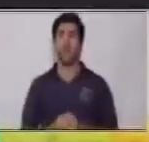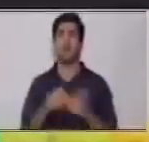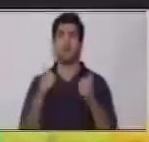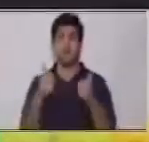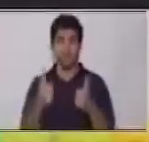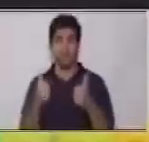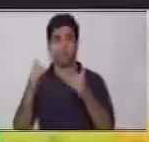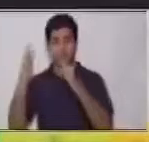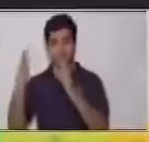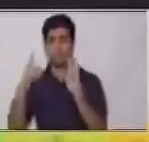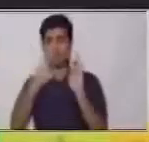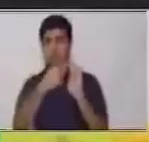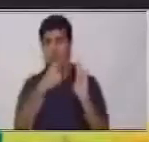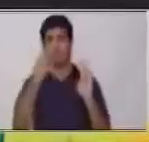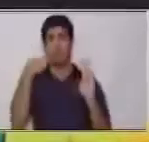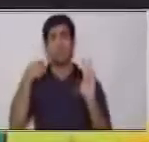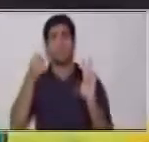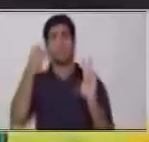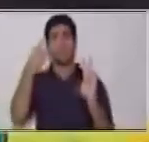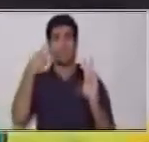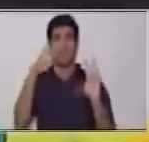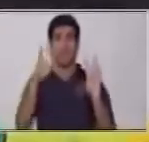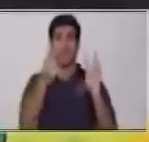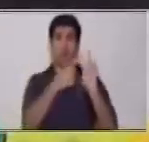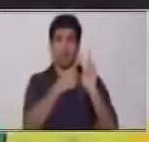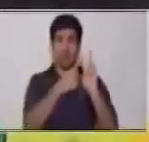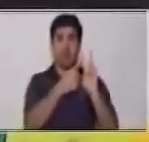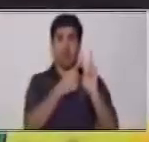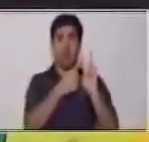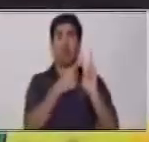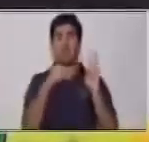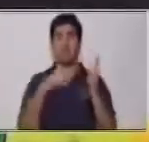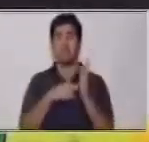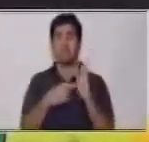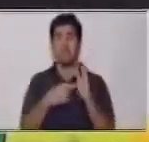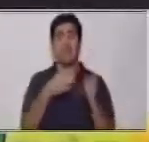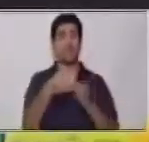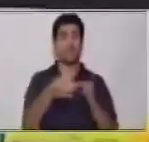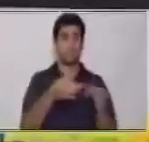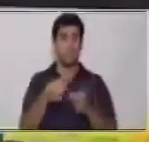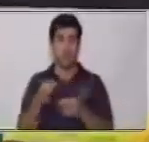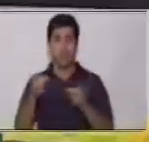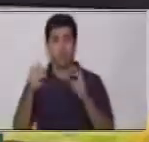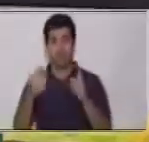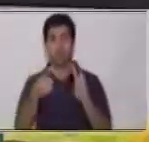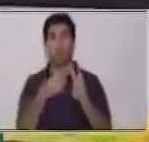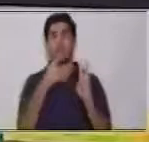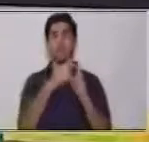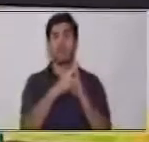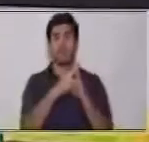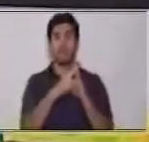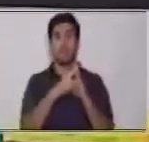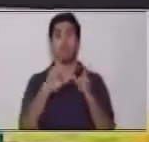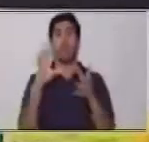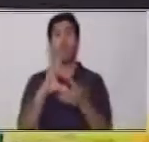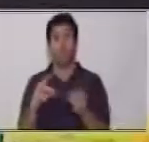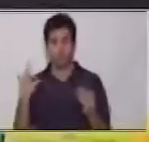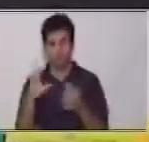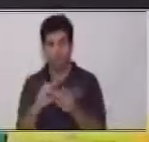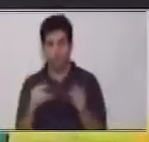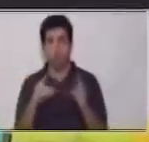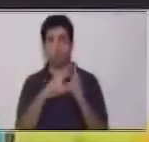Muy bien, ya entendimos ahora que hay descriptivos, describen, narrativos, cuentan, y los